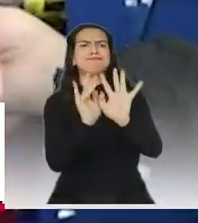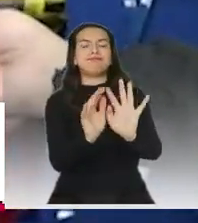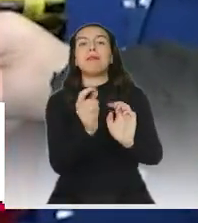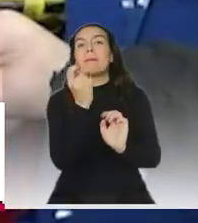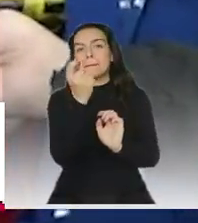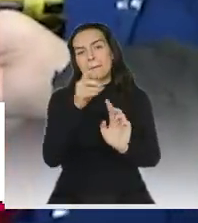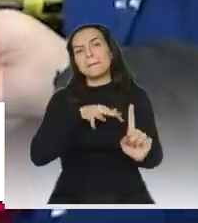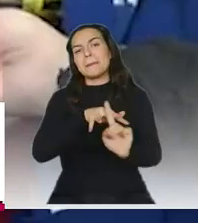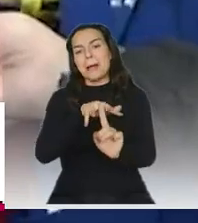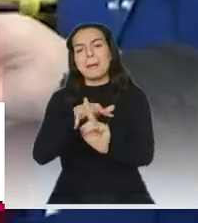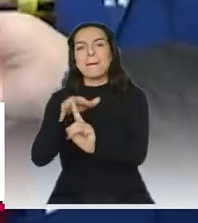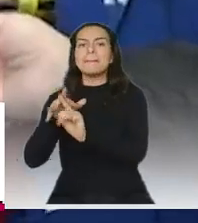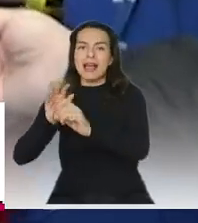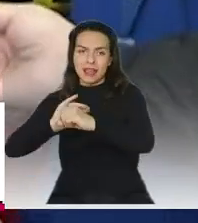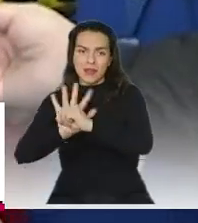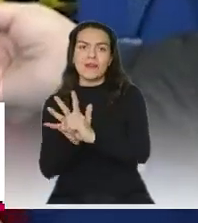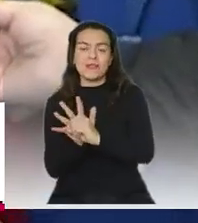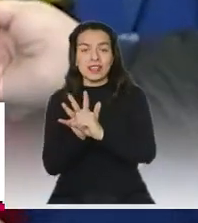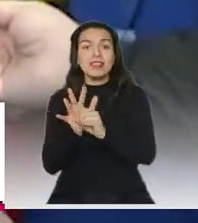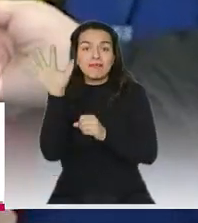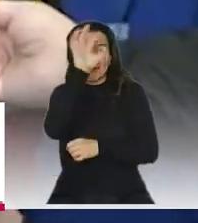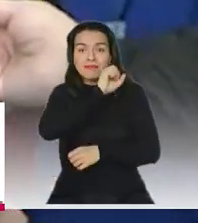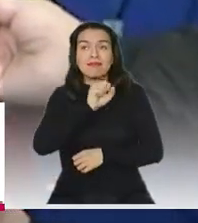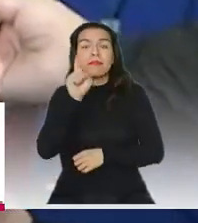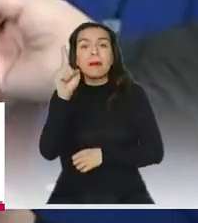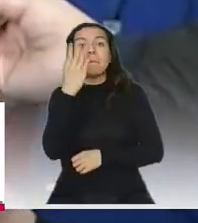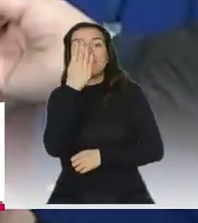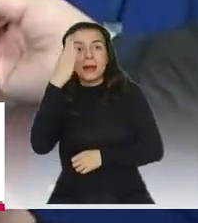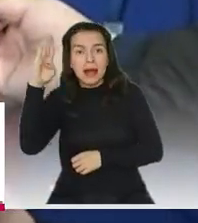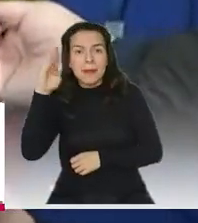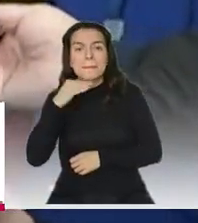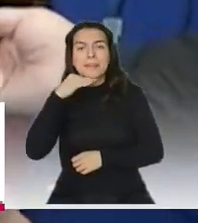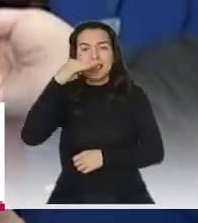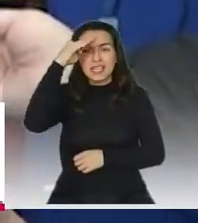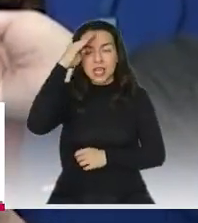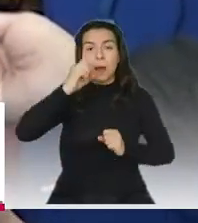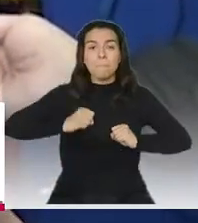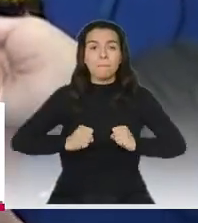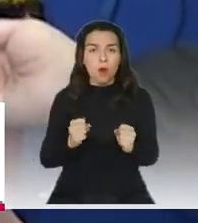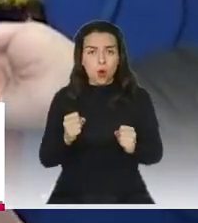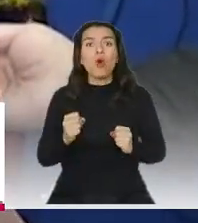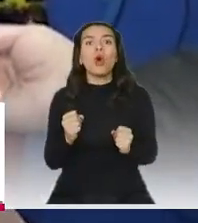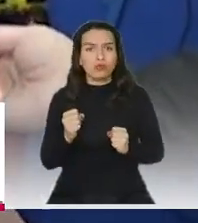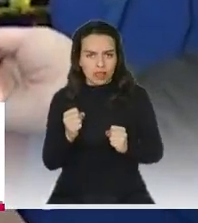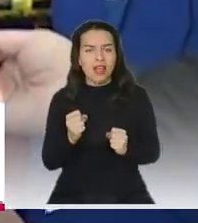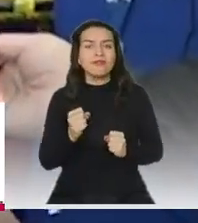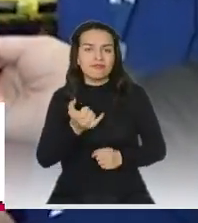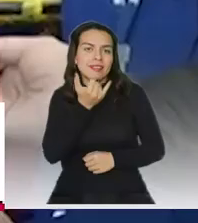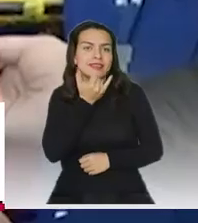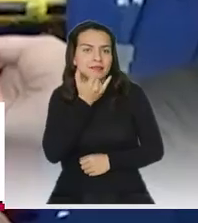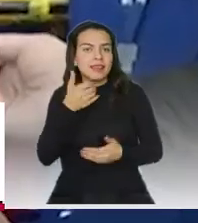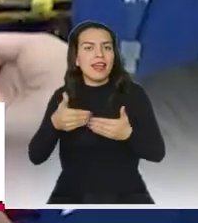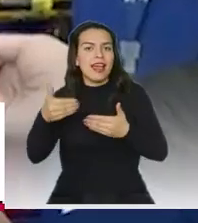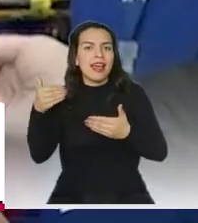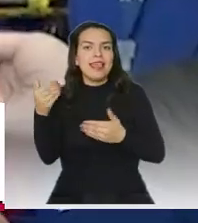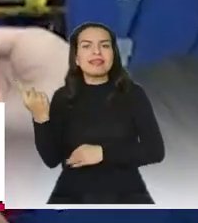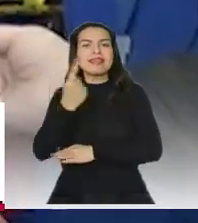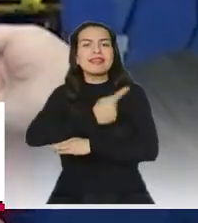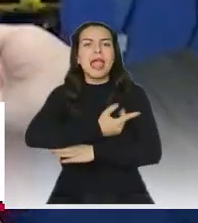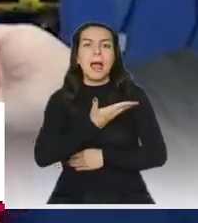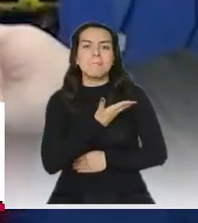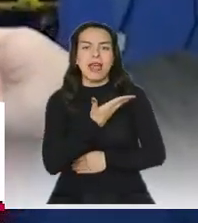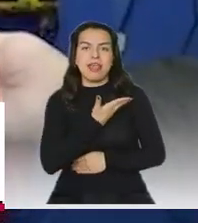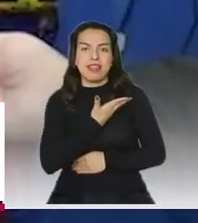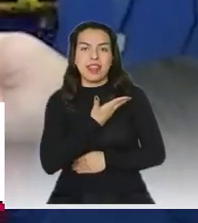país, en Barranquilla, en Medellín, en Bogotá, ocurrieron justamente el Día de la Madre, o por ir a sitios